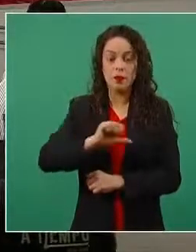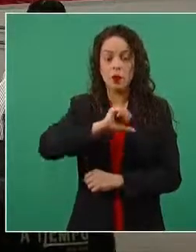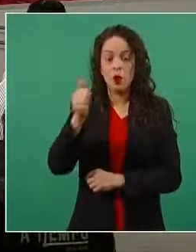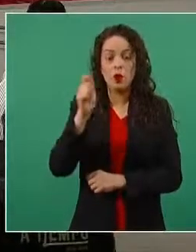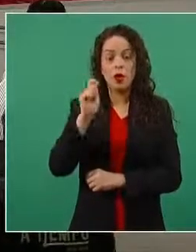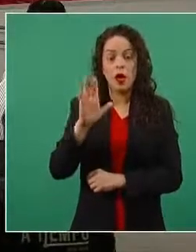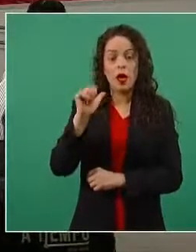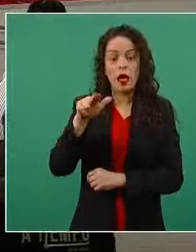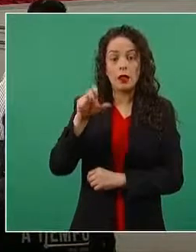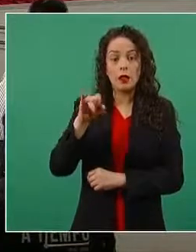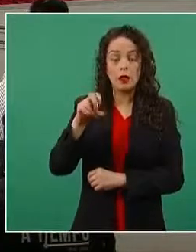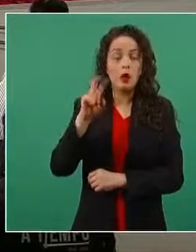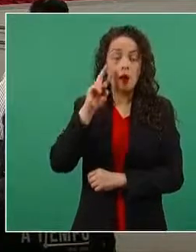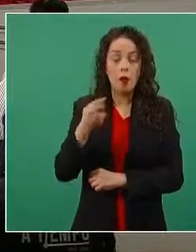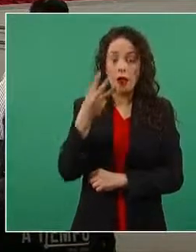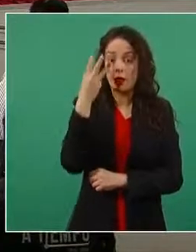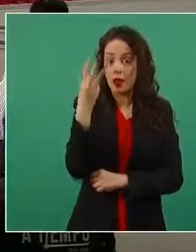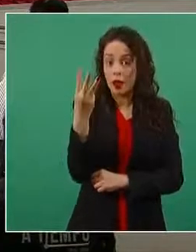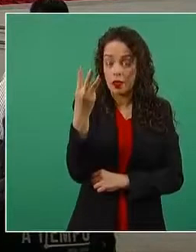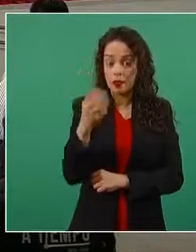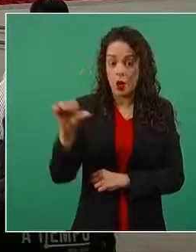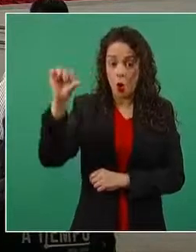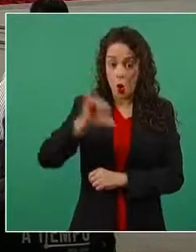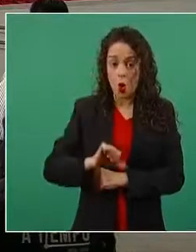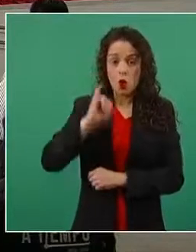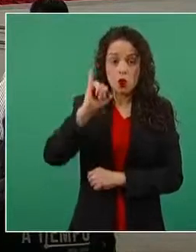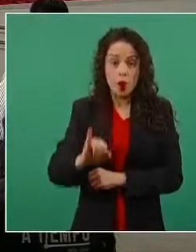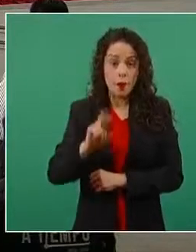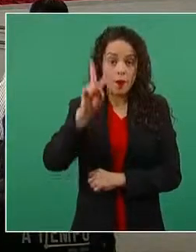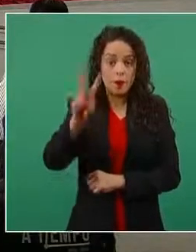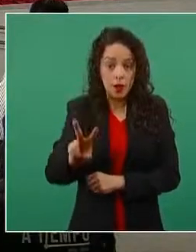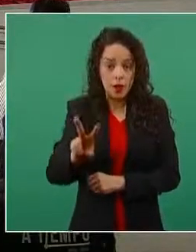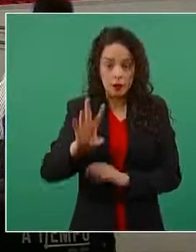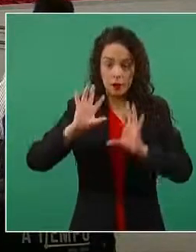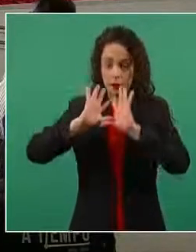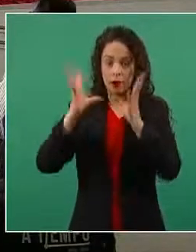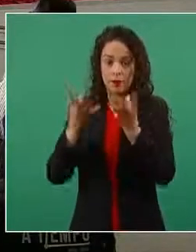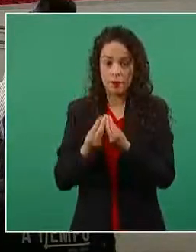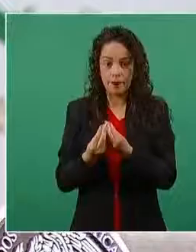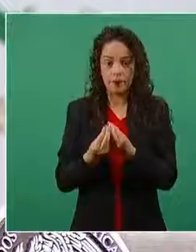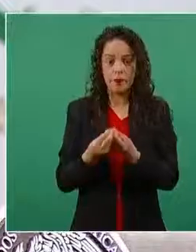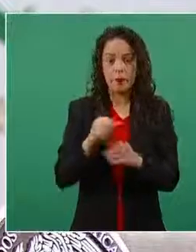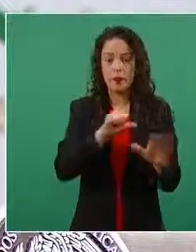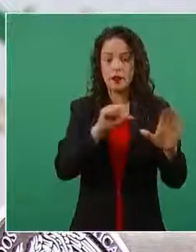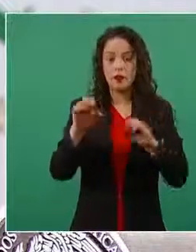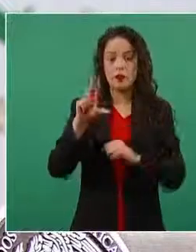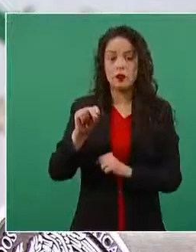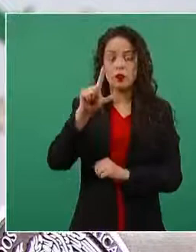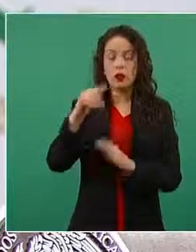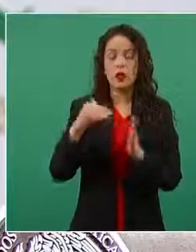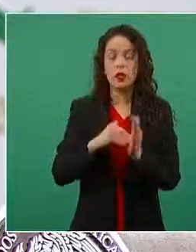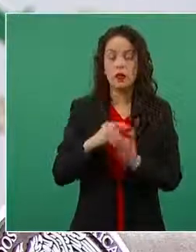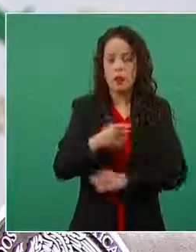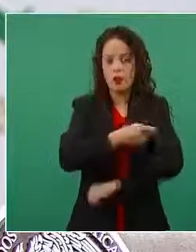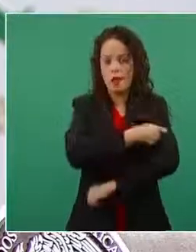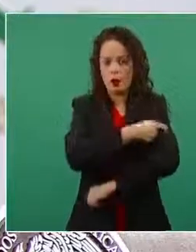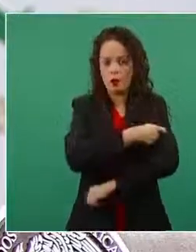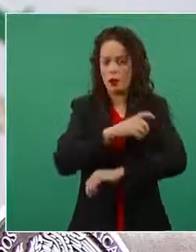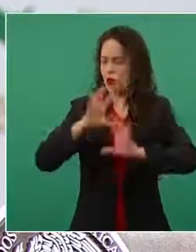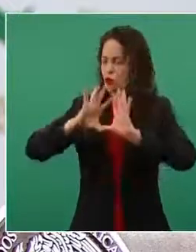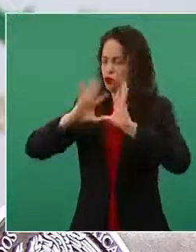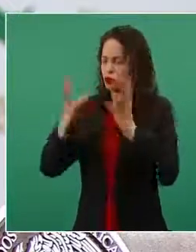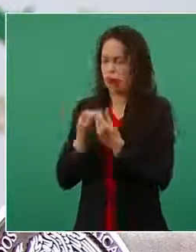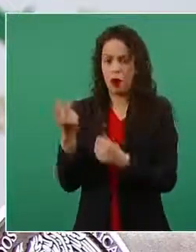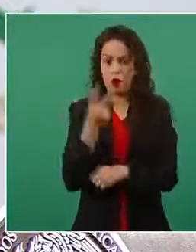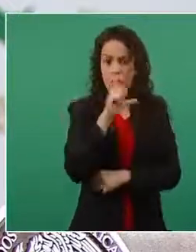que se muestran en la tabla, que serán hoy, el jueves y el viernes, para un total de 687,000 vacunas. En general, de ambas